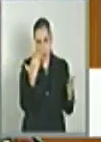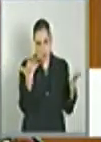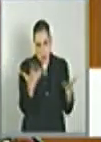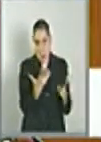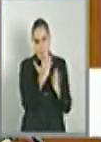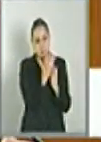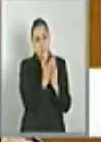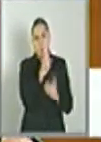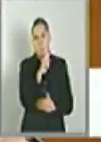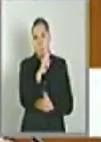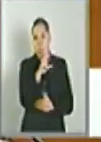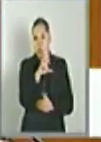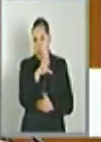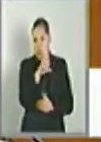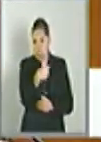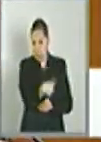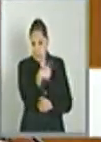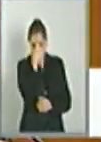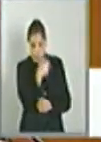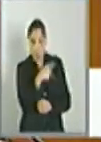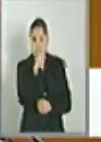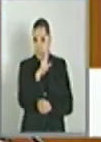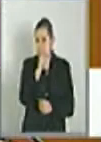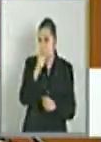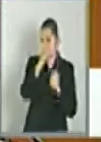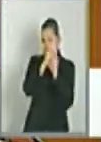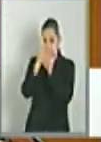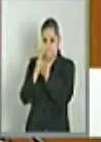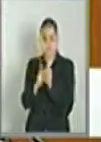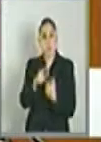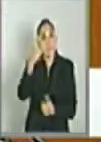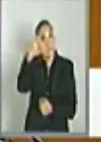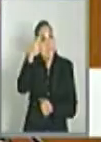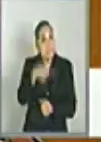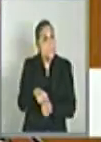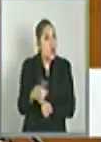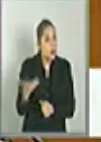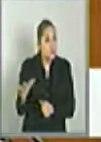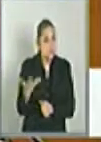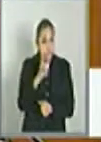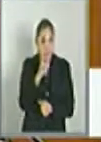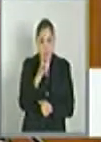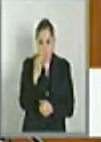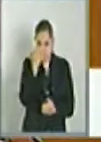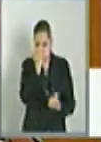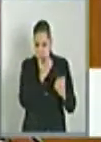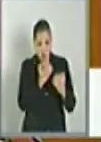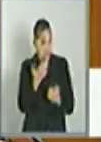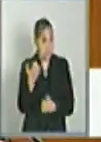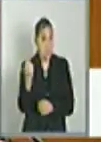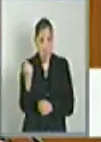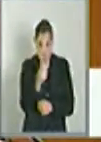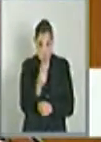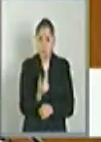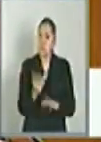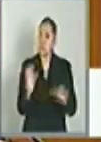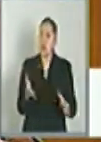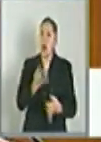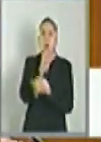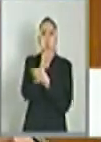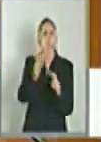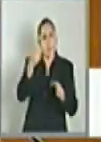reunir los elementos que justifiquen y sustenten la eventual declaración de epidemia de influenza en el estado de